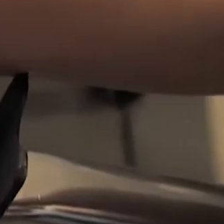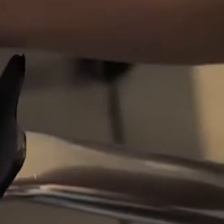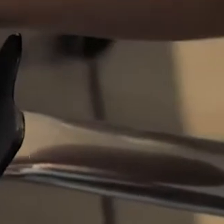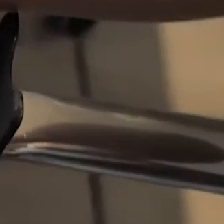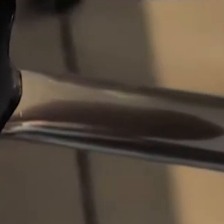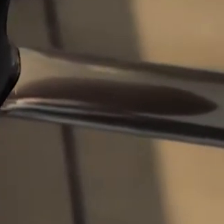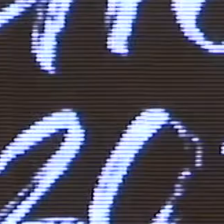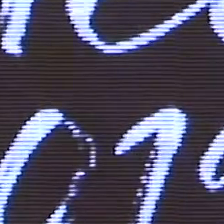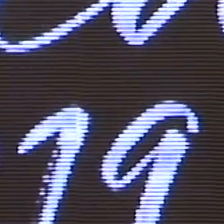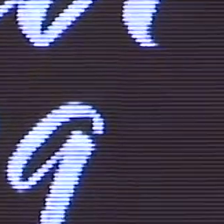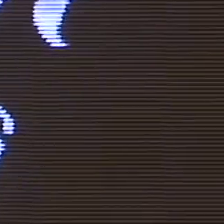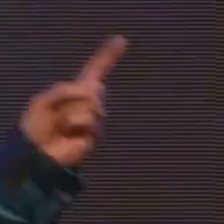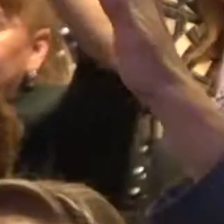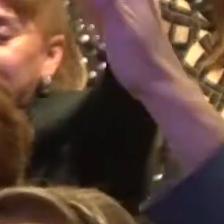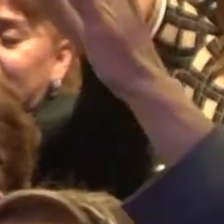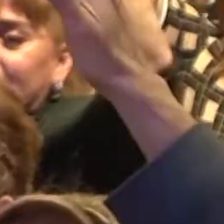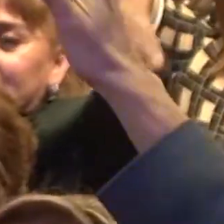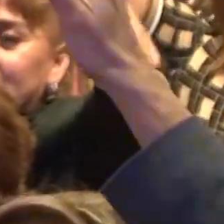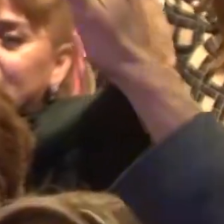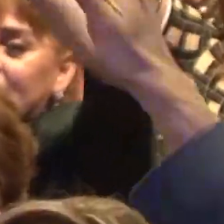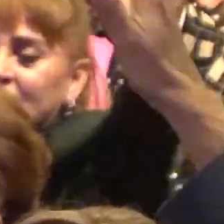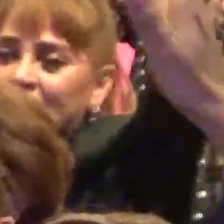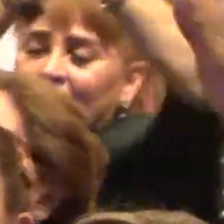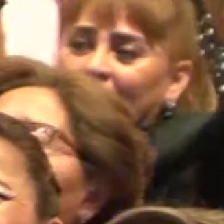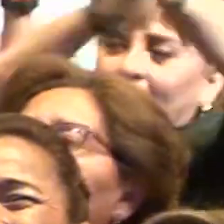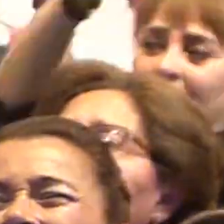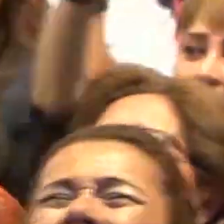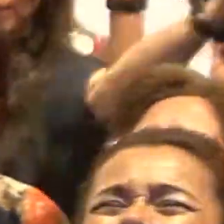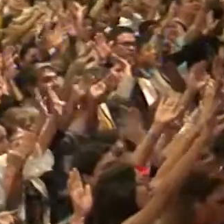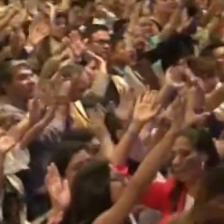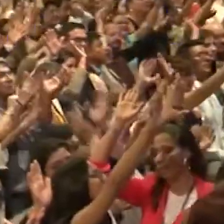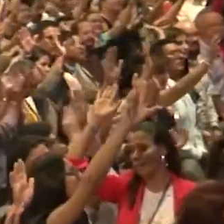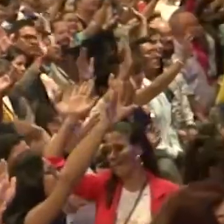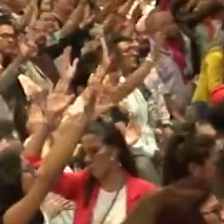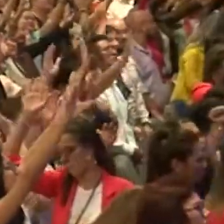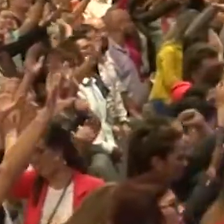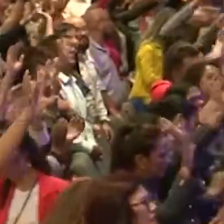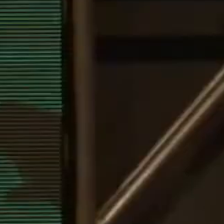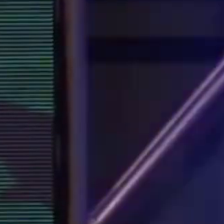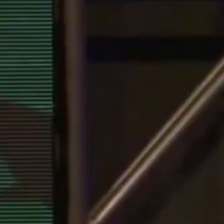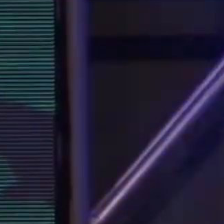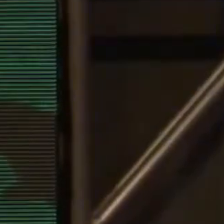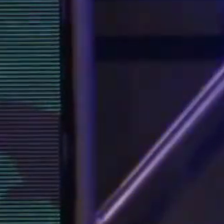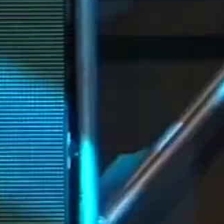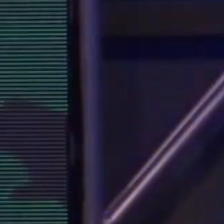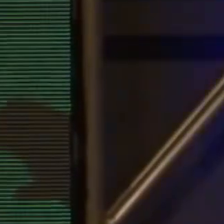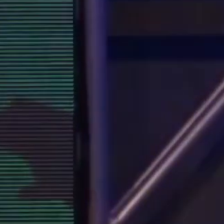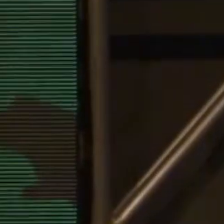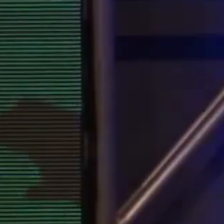Ideas, habilidades, puertas cerradas se abrirán, caminos bloqueados se desbloquearán, avenidas que